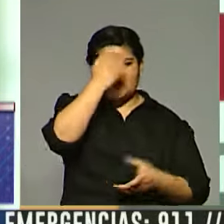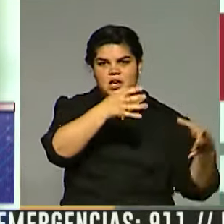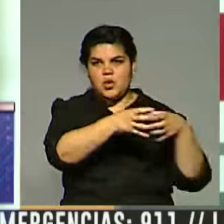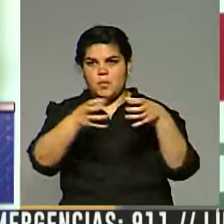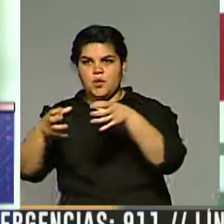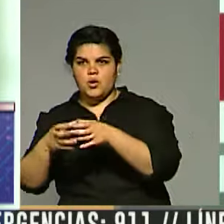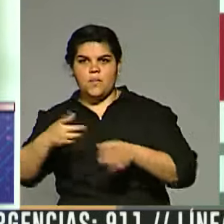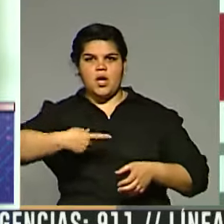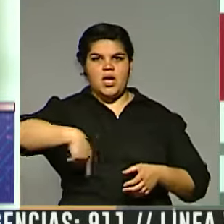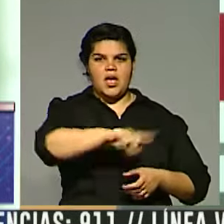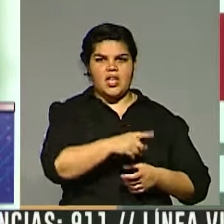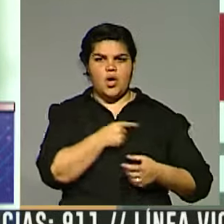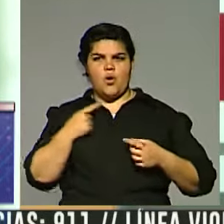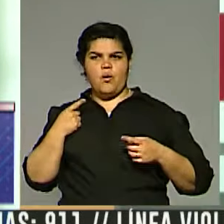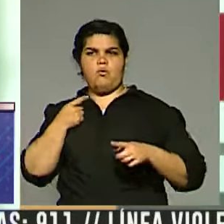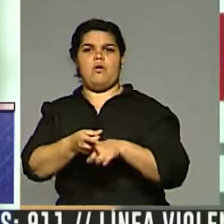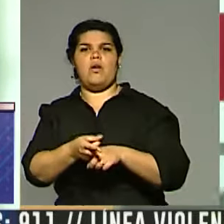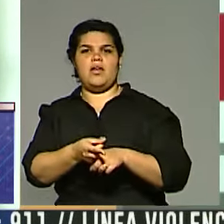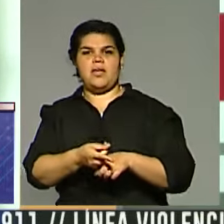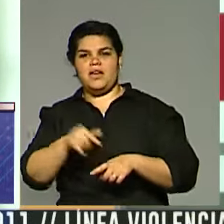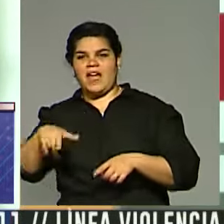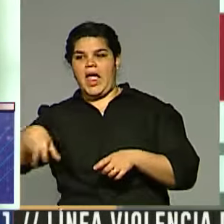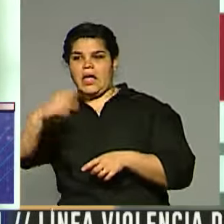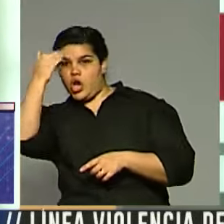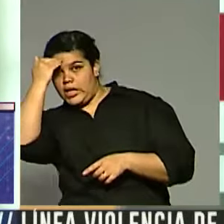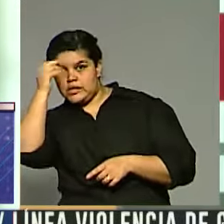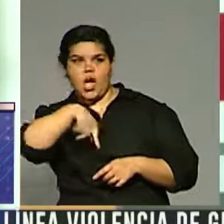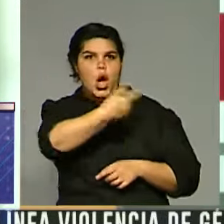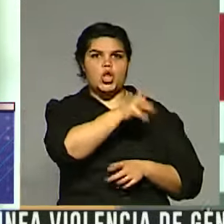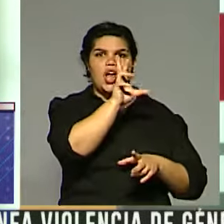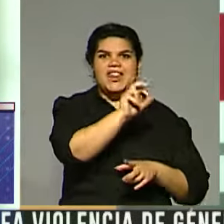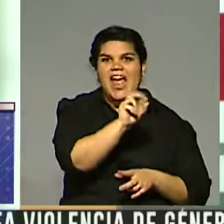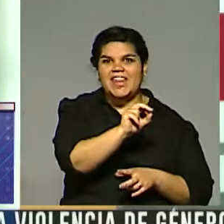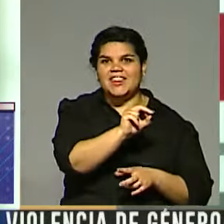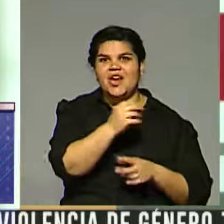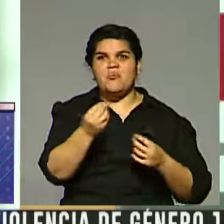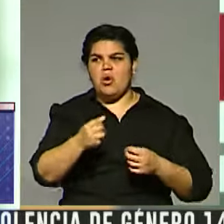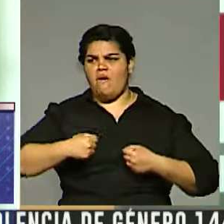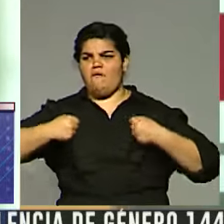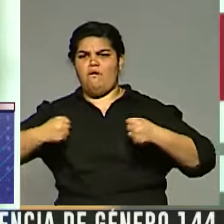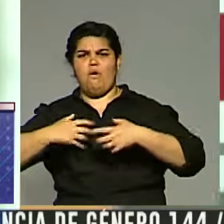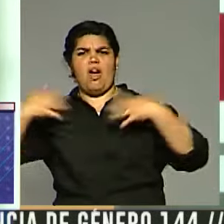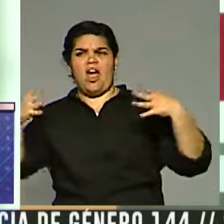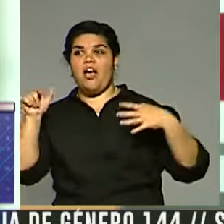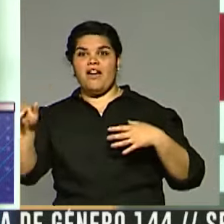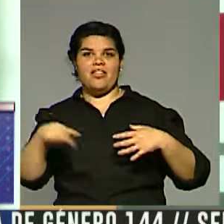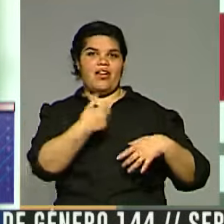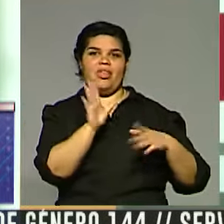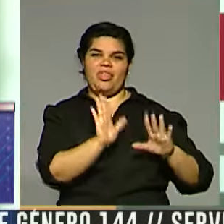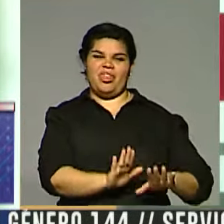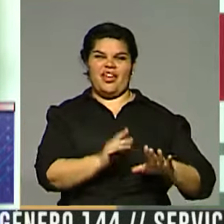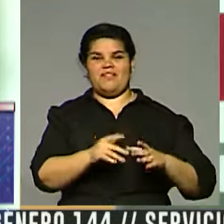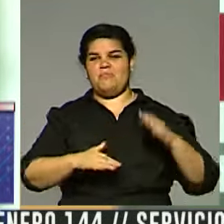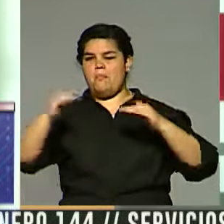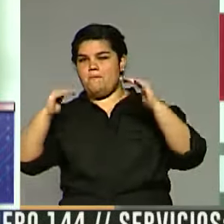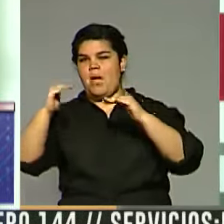hacerle pelea a los All Blacks tendría que jugar 30 contra 15, por lo menos para hacer un partido medianamente parejo. Y bueno, después se pusieron a jugar,